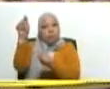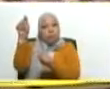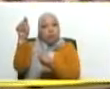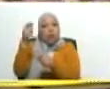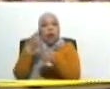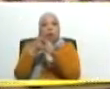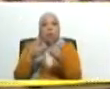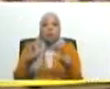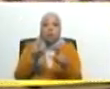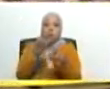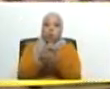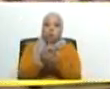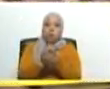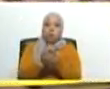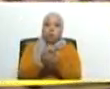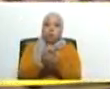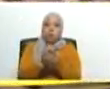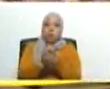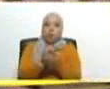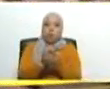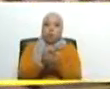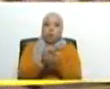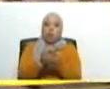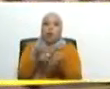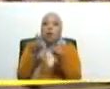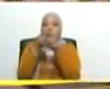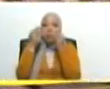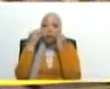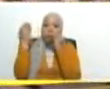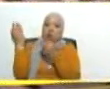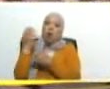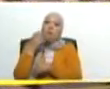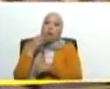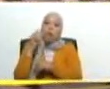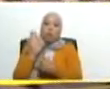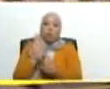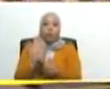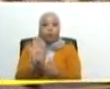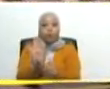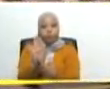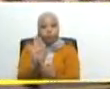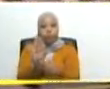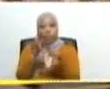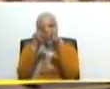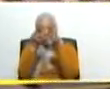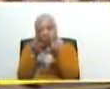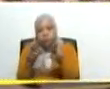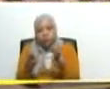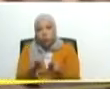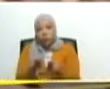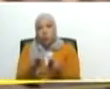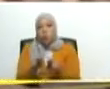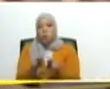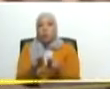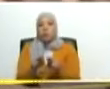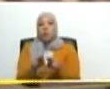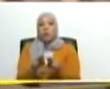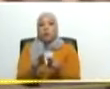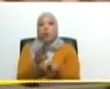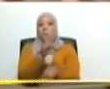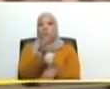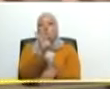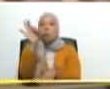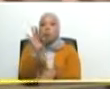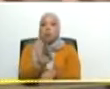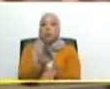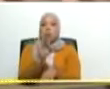que son bloques como esta botella, por ejemplo, que una parte, un